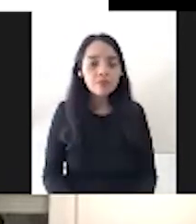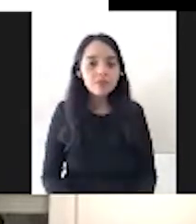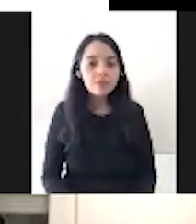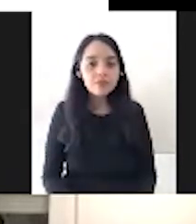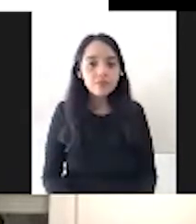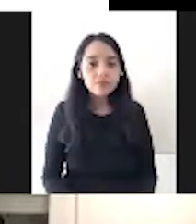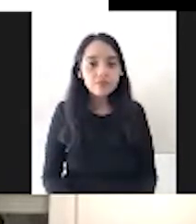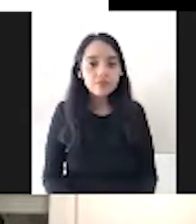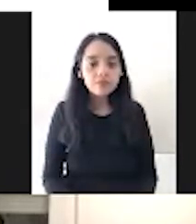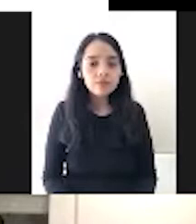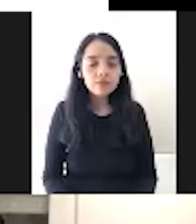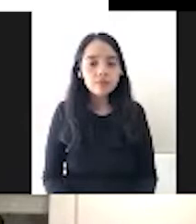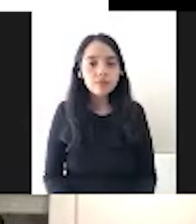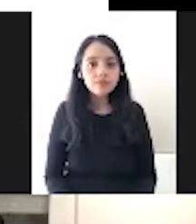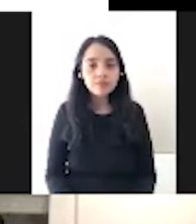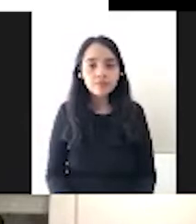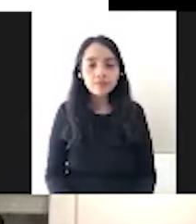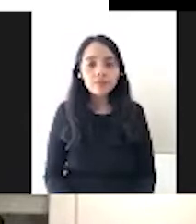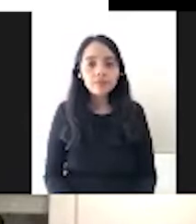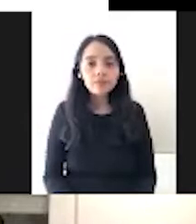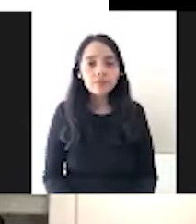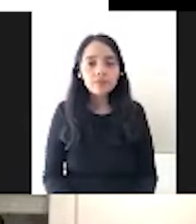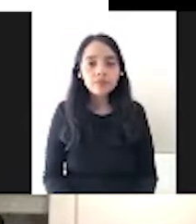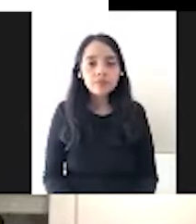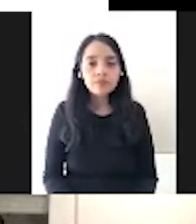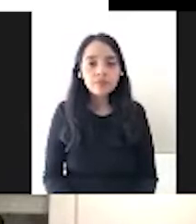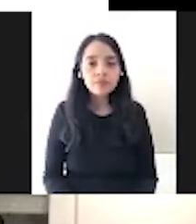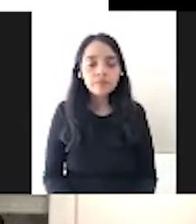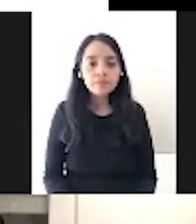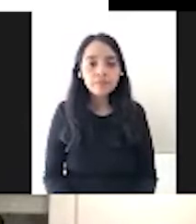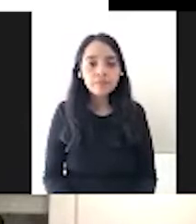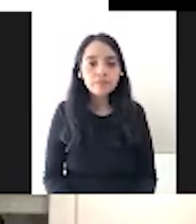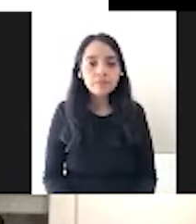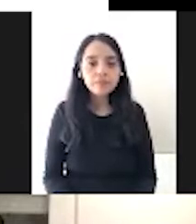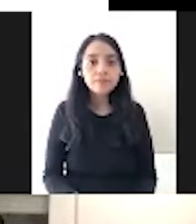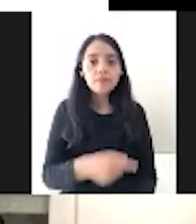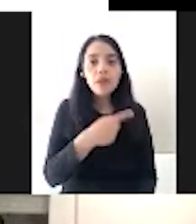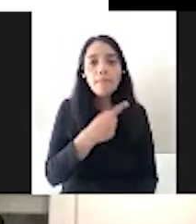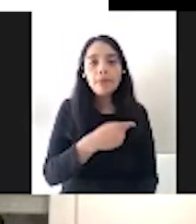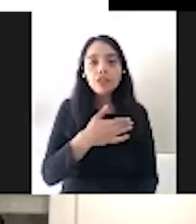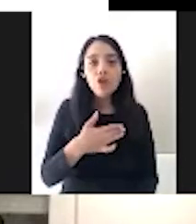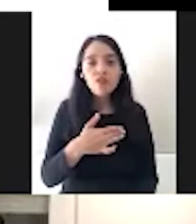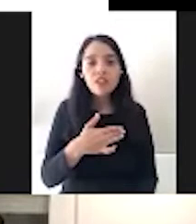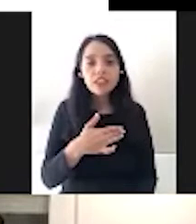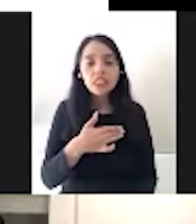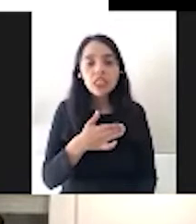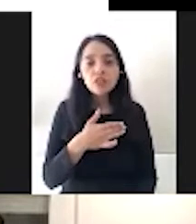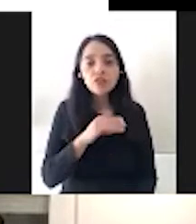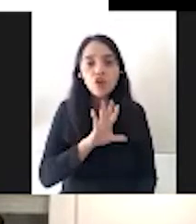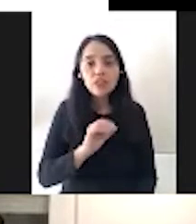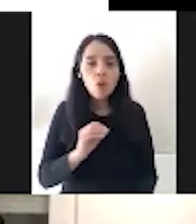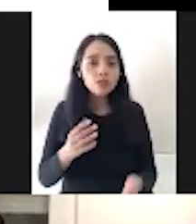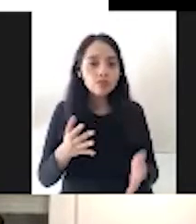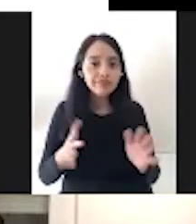partir de la primera mitad del siglo XX, que se comienzan a crear escuelas especiales como una manera